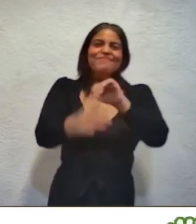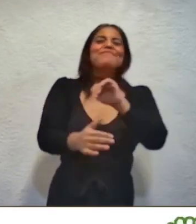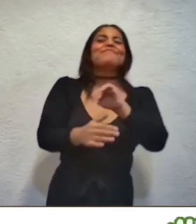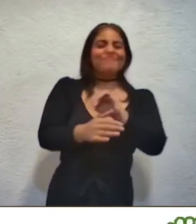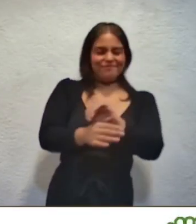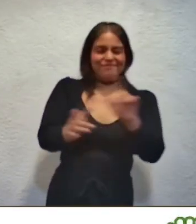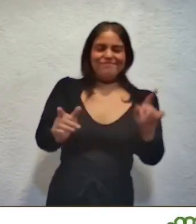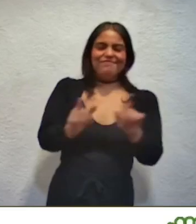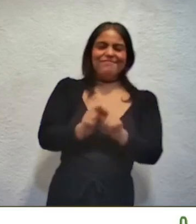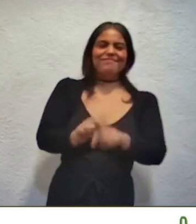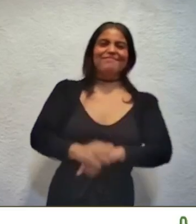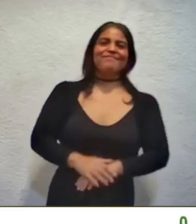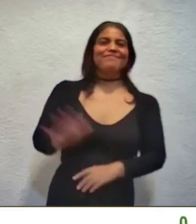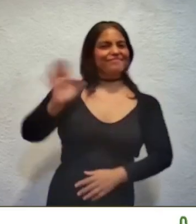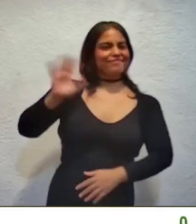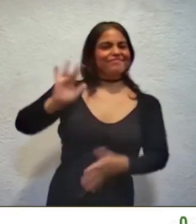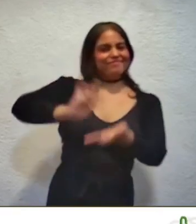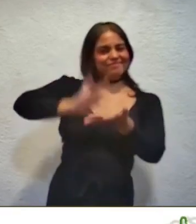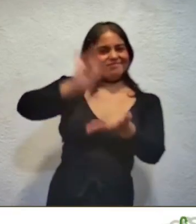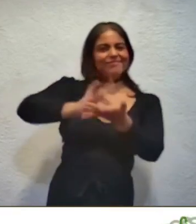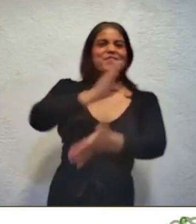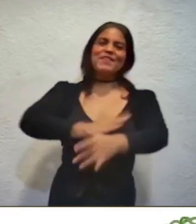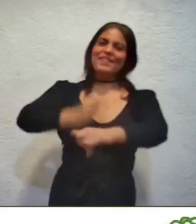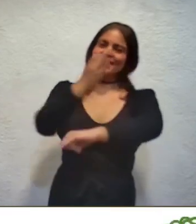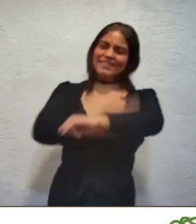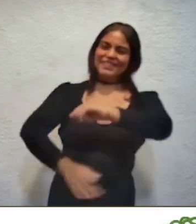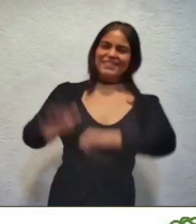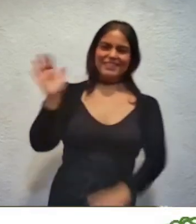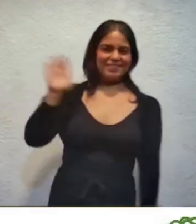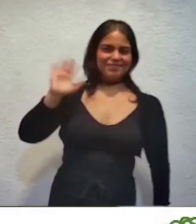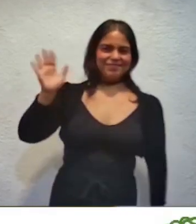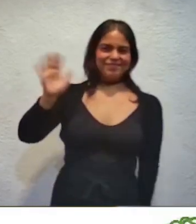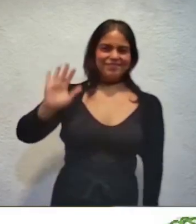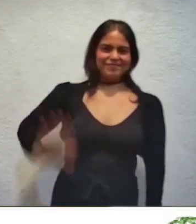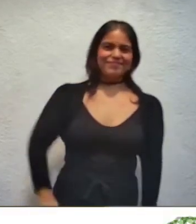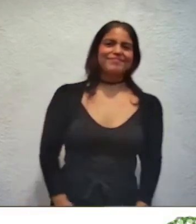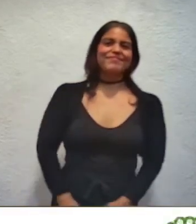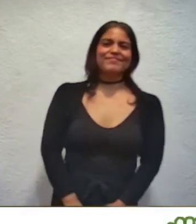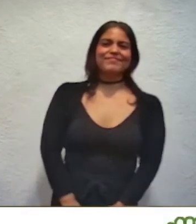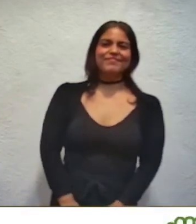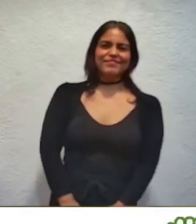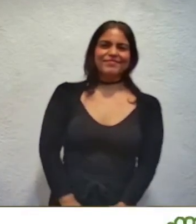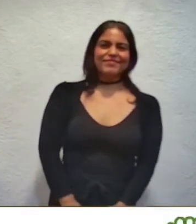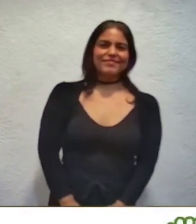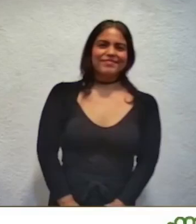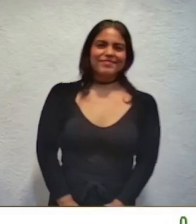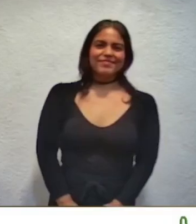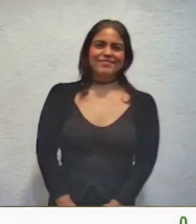sesión de resolución. Muchas gracias y buenas tardes a todas y todos. Buenas tardes. Buenas tardes.